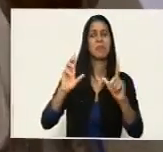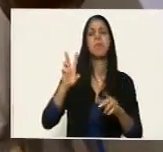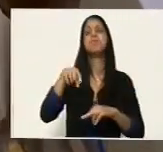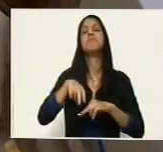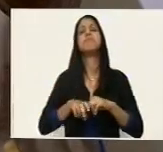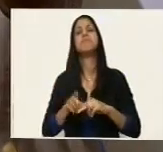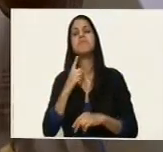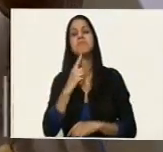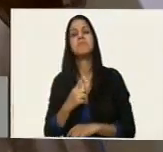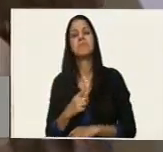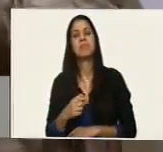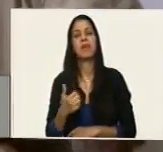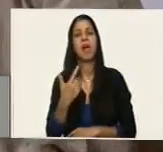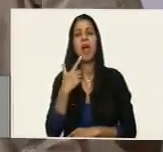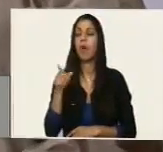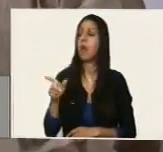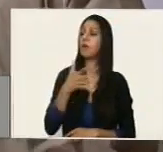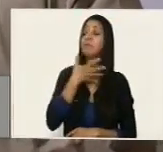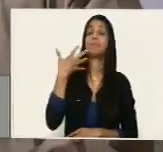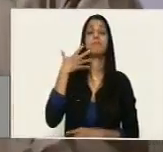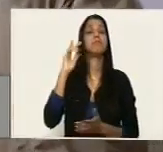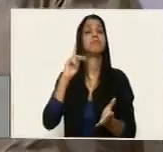está llevando ahora a Pablo es él.